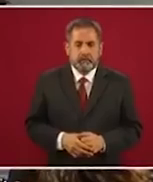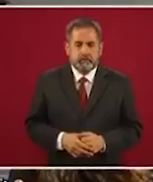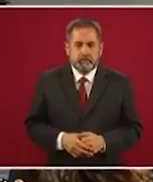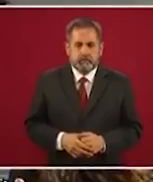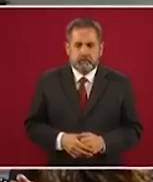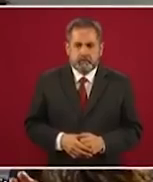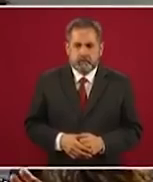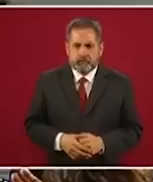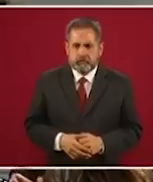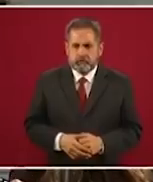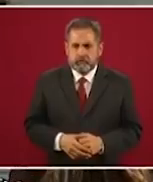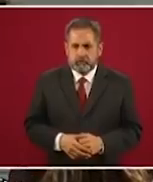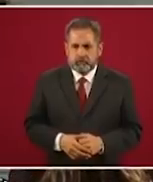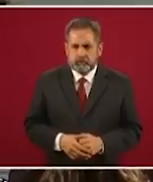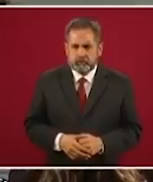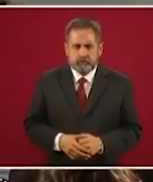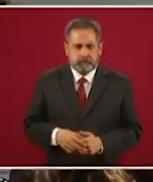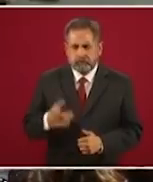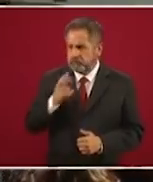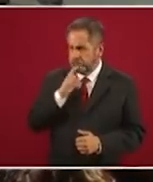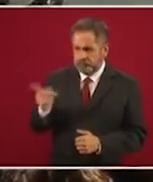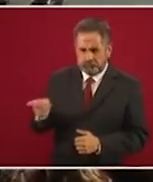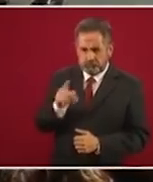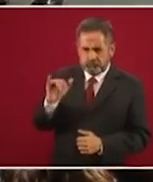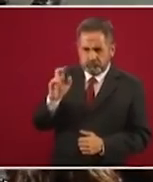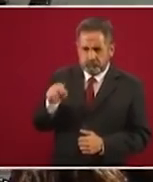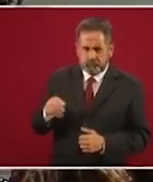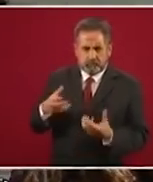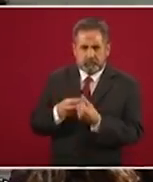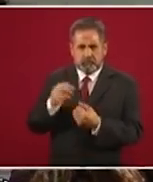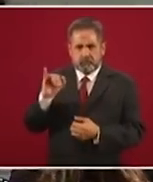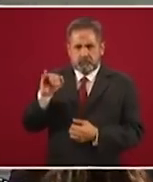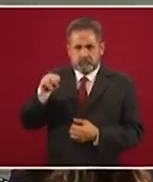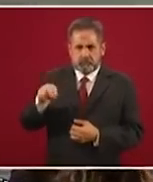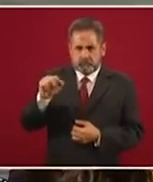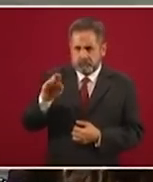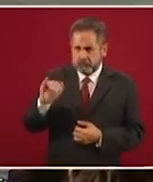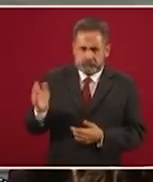doctor. ¿Puede ser Juan? Porque es insano.